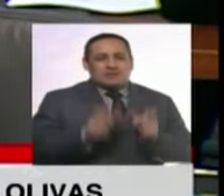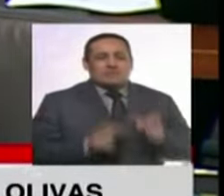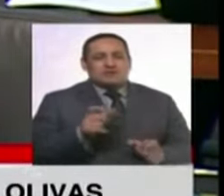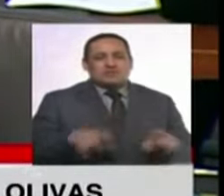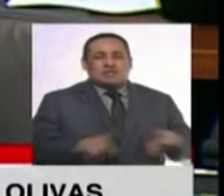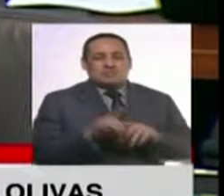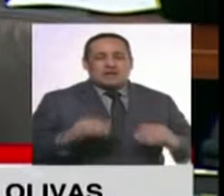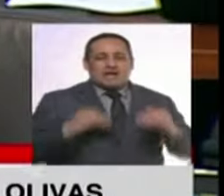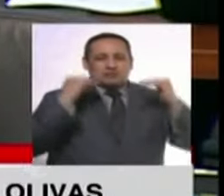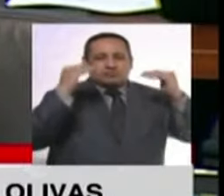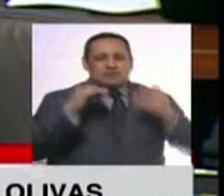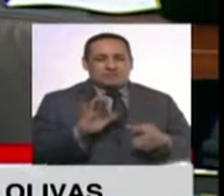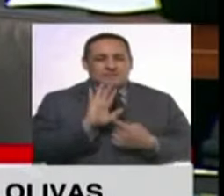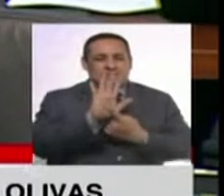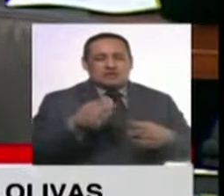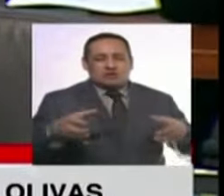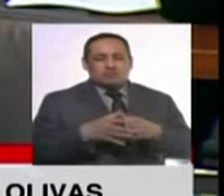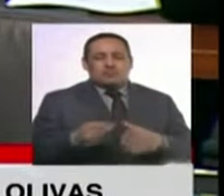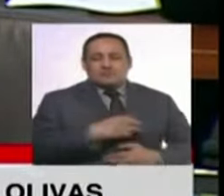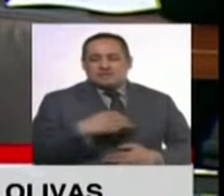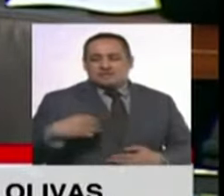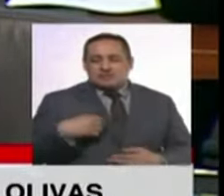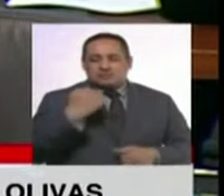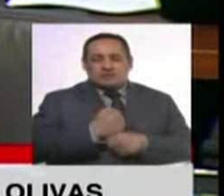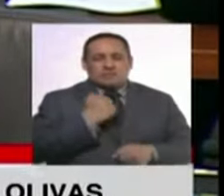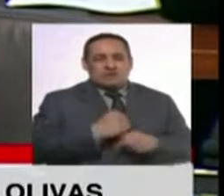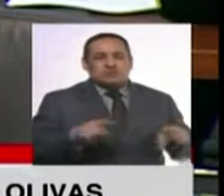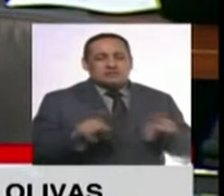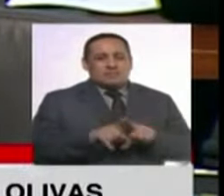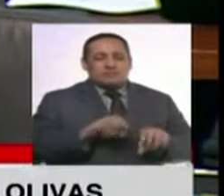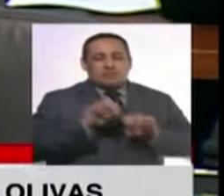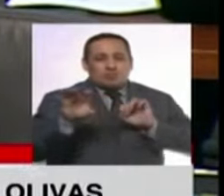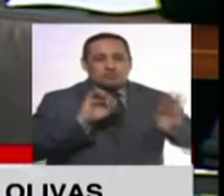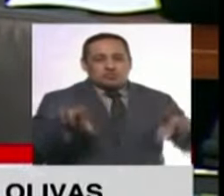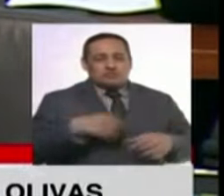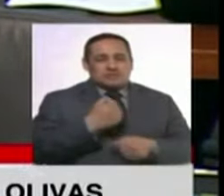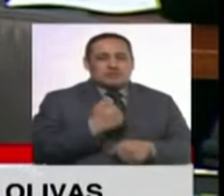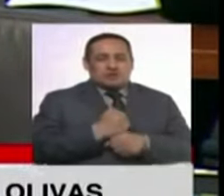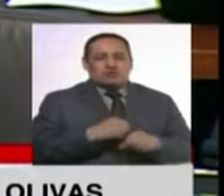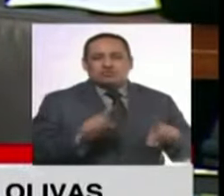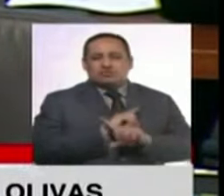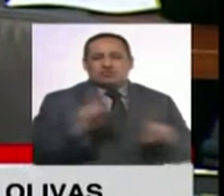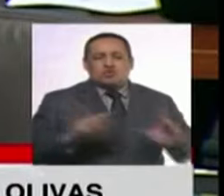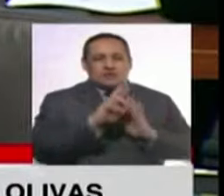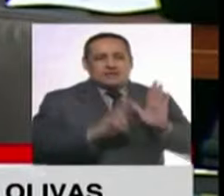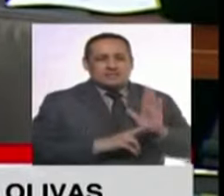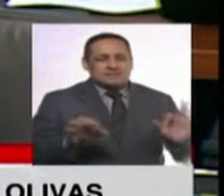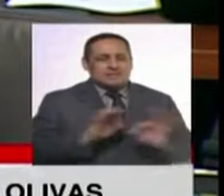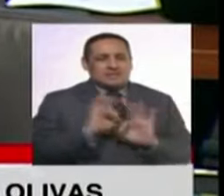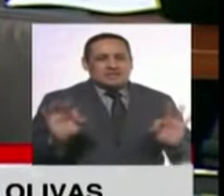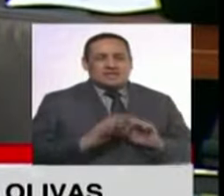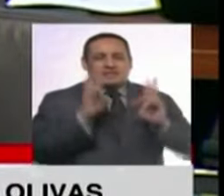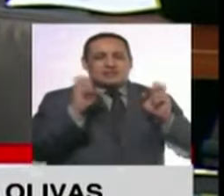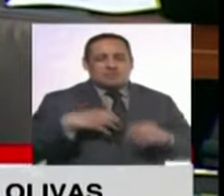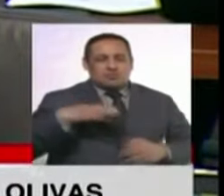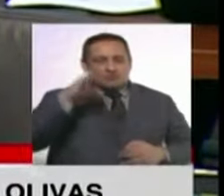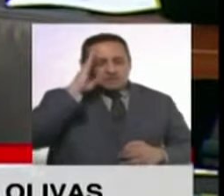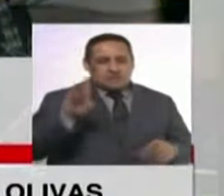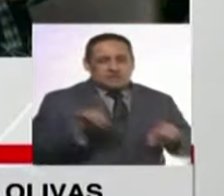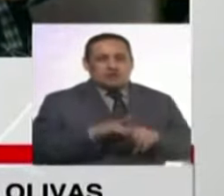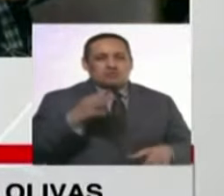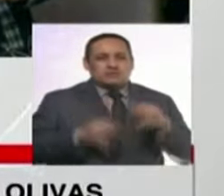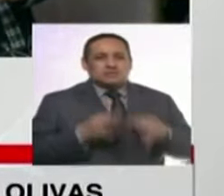adultas emitido por el Ministerio de trabajo y promoción del empleo no registra antecedentes policiales